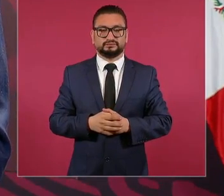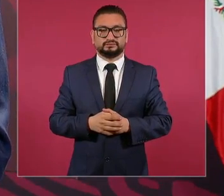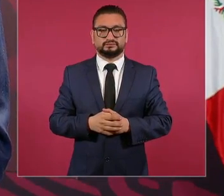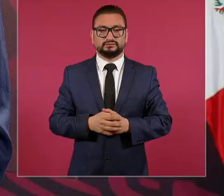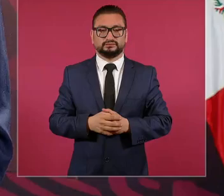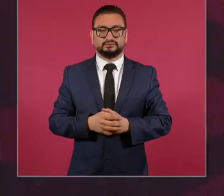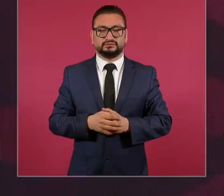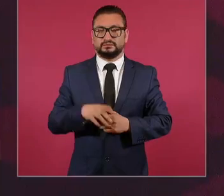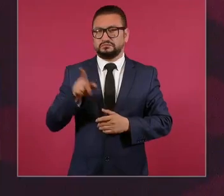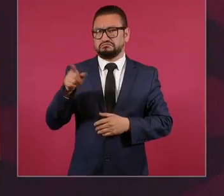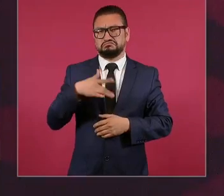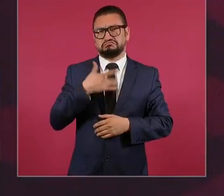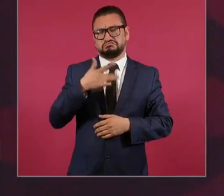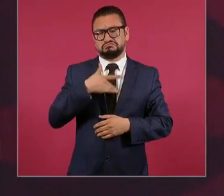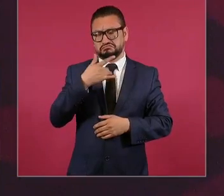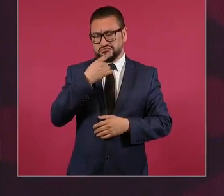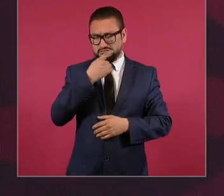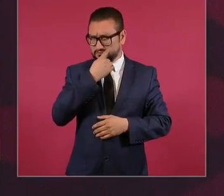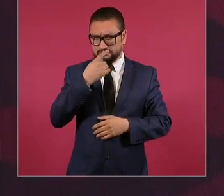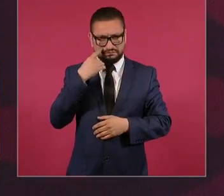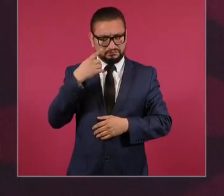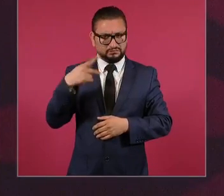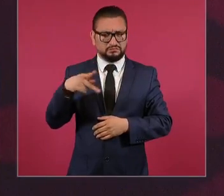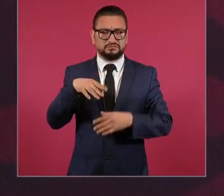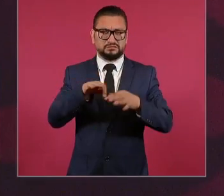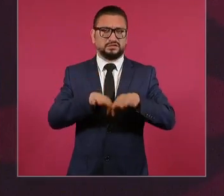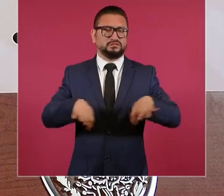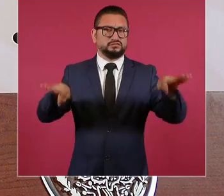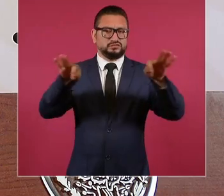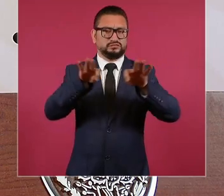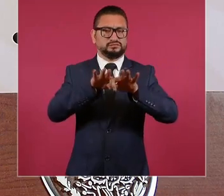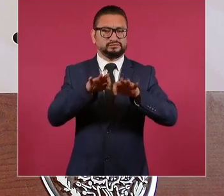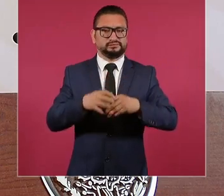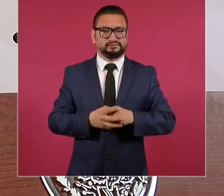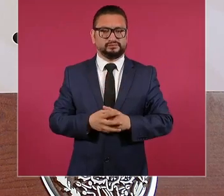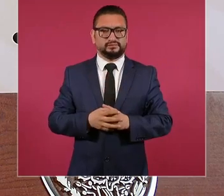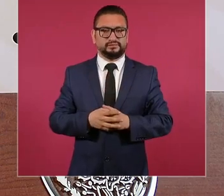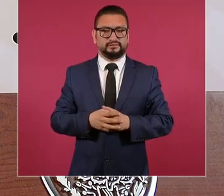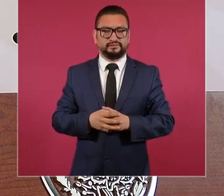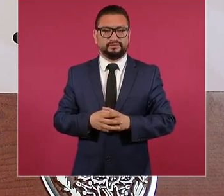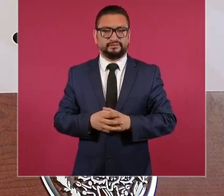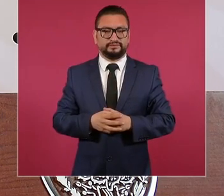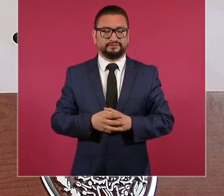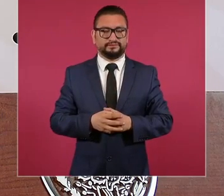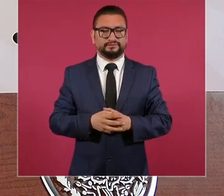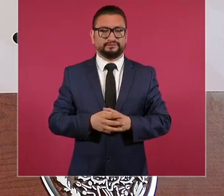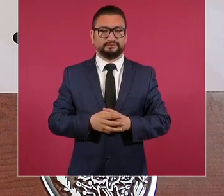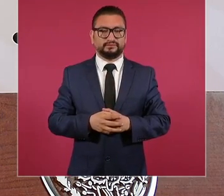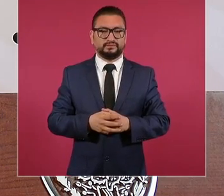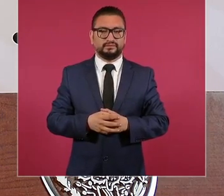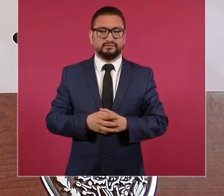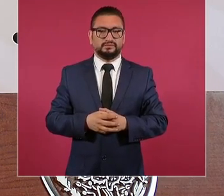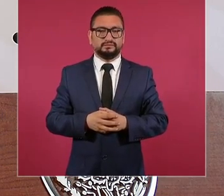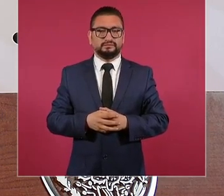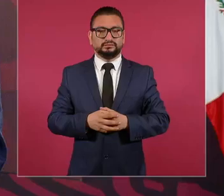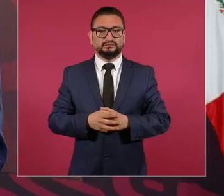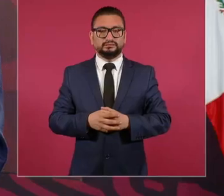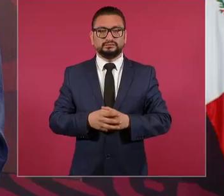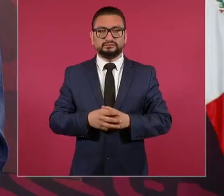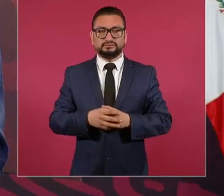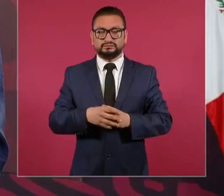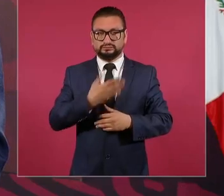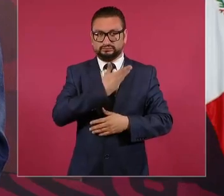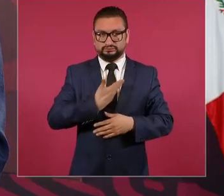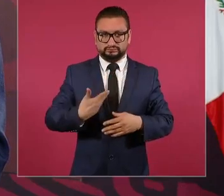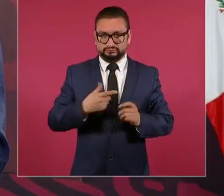consideró que era importante antes de que tomara posesión